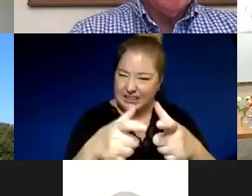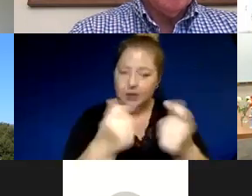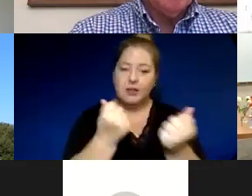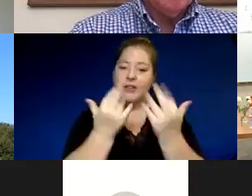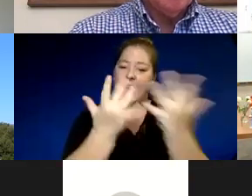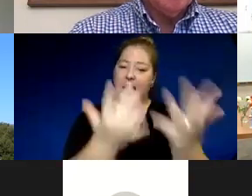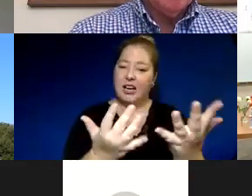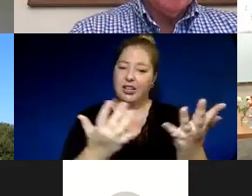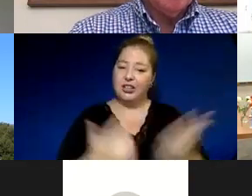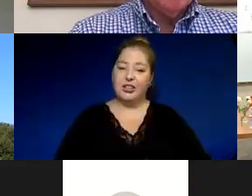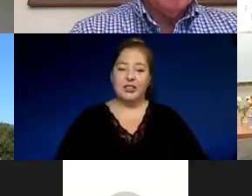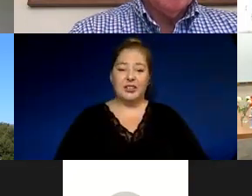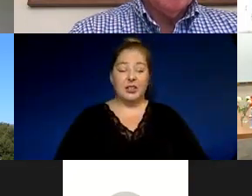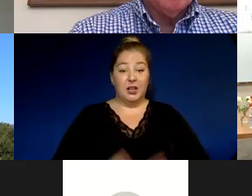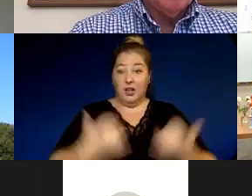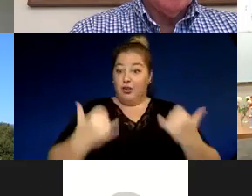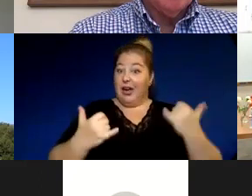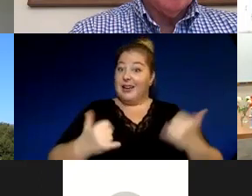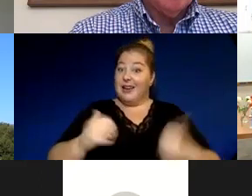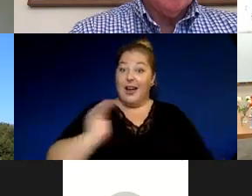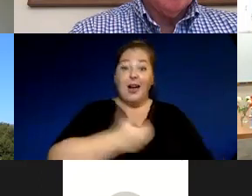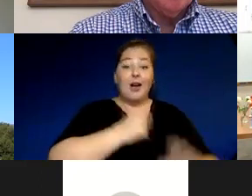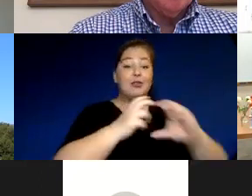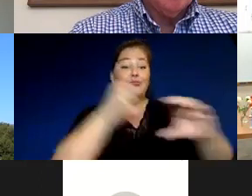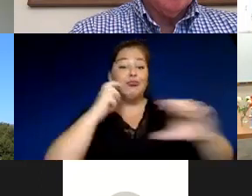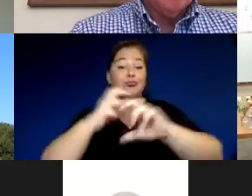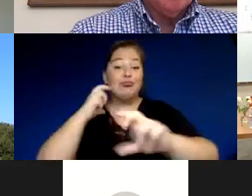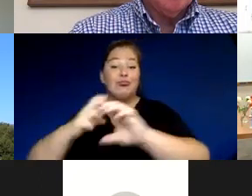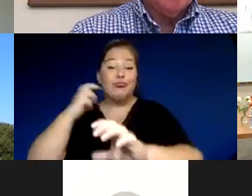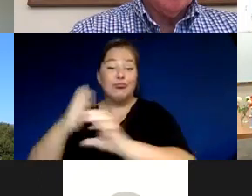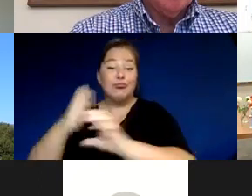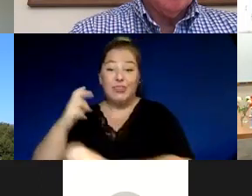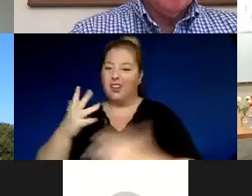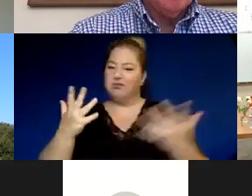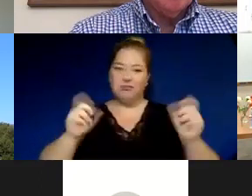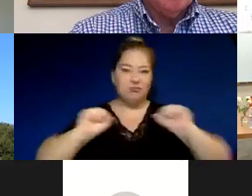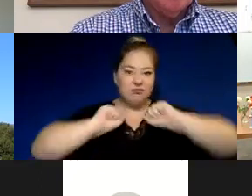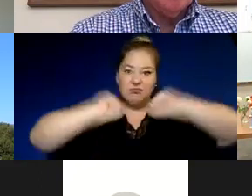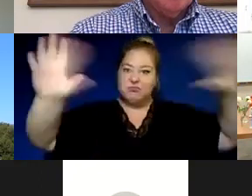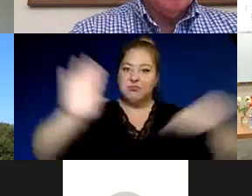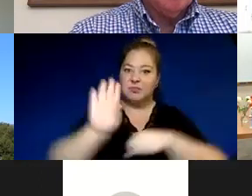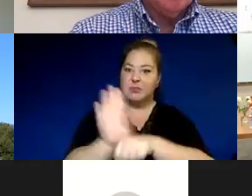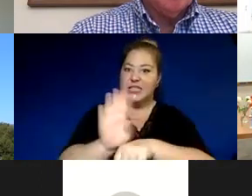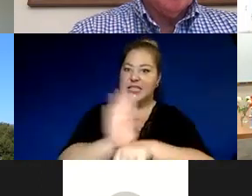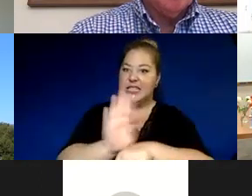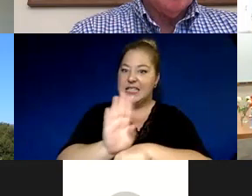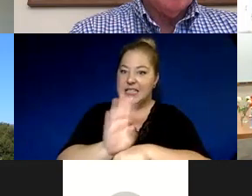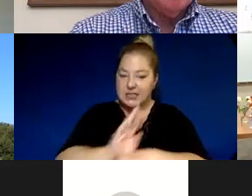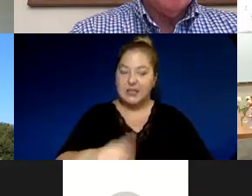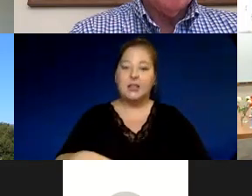en esos espacios, en ese momento. Y en este momento, 96% del personal está trabajando en el control